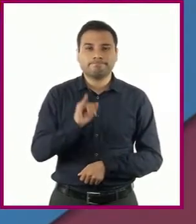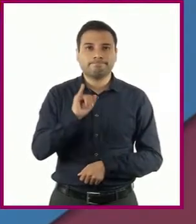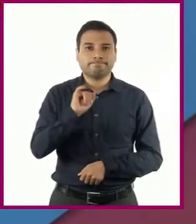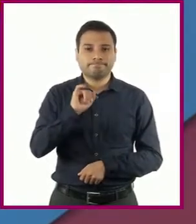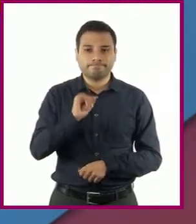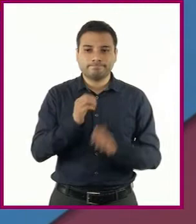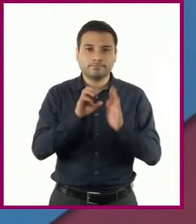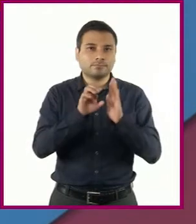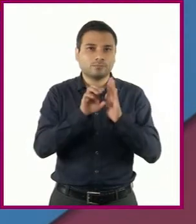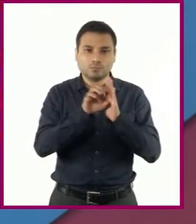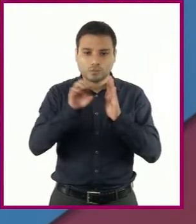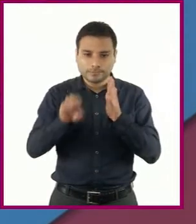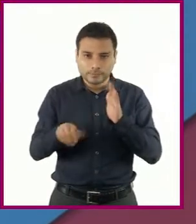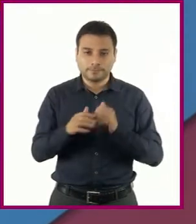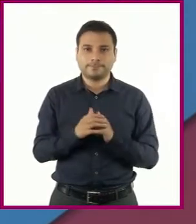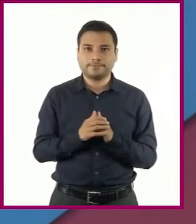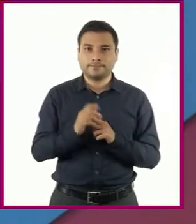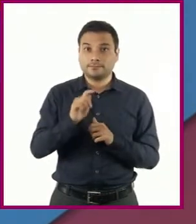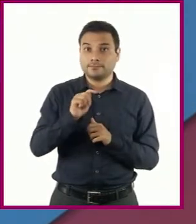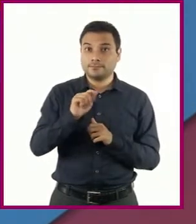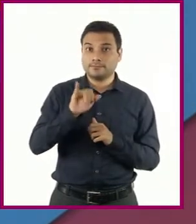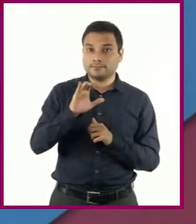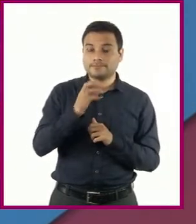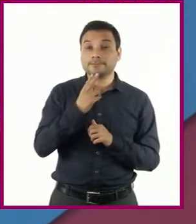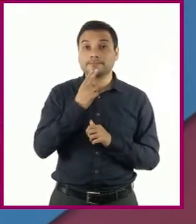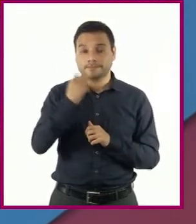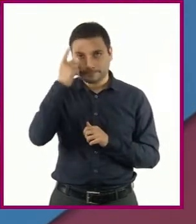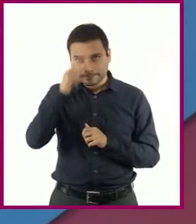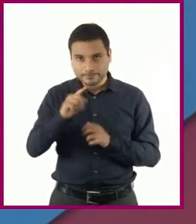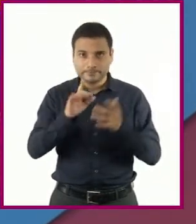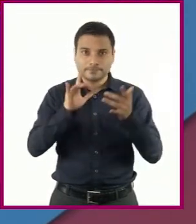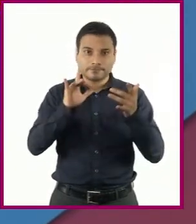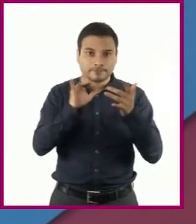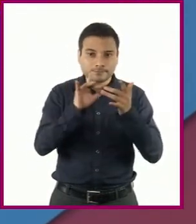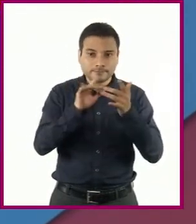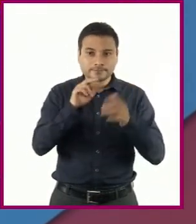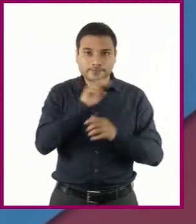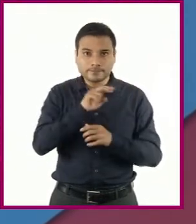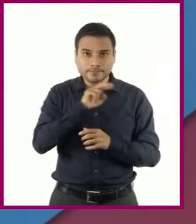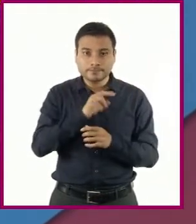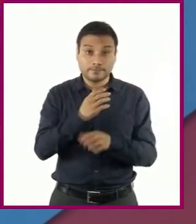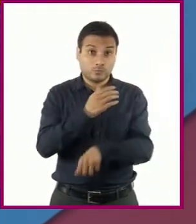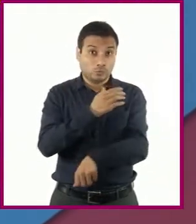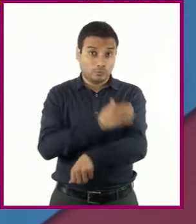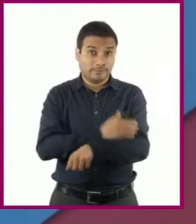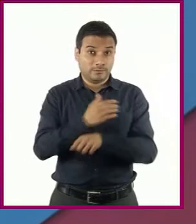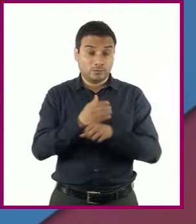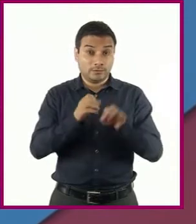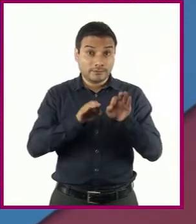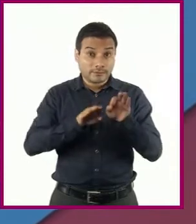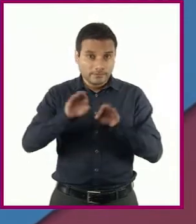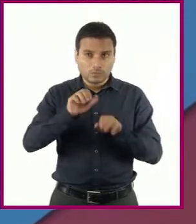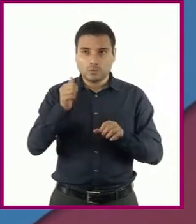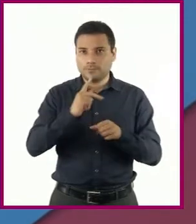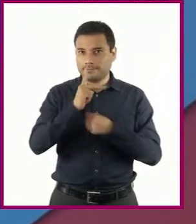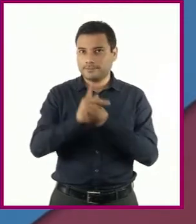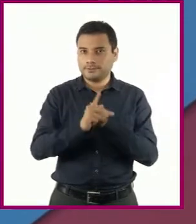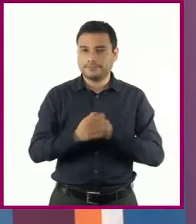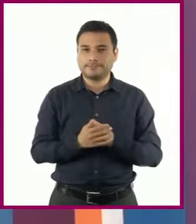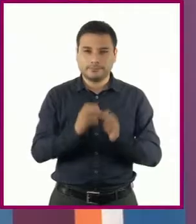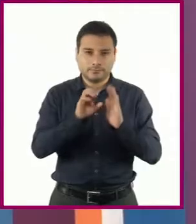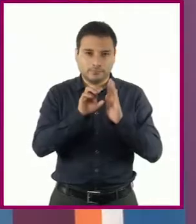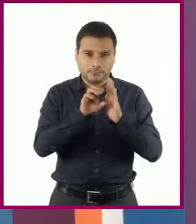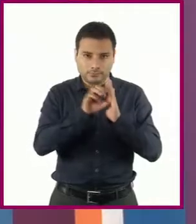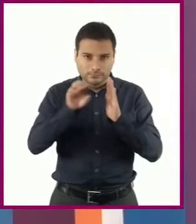Por ejemplo, con ellas se acortan las distancias, pues me ha platicado que sus compañeros de trabajo son de otros países, por